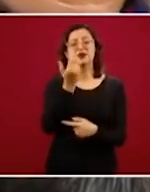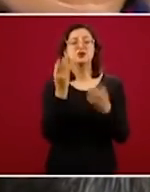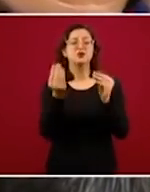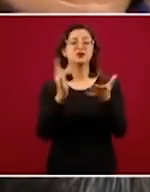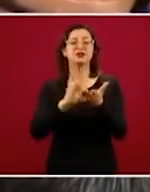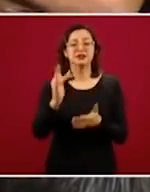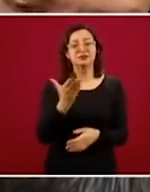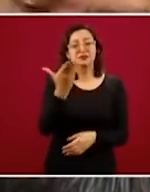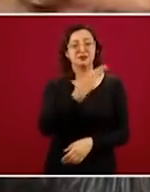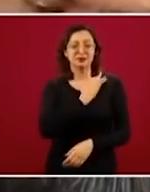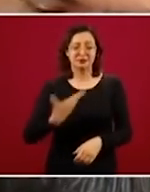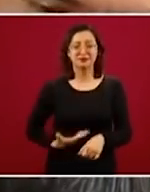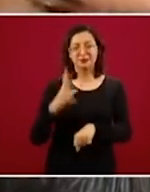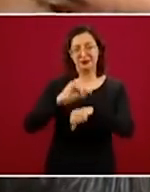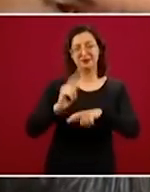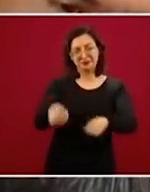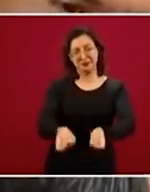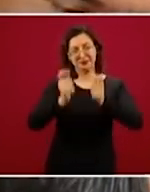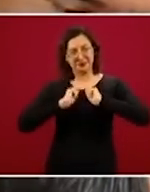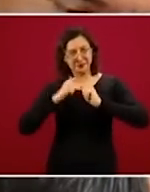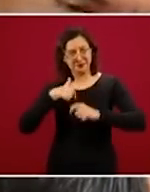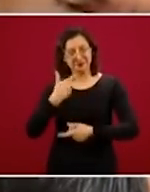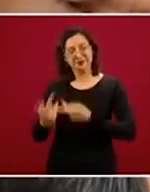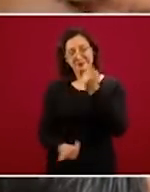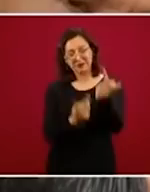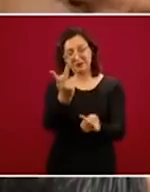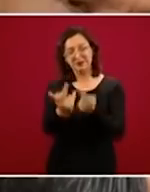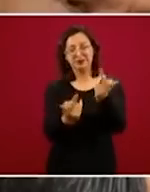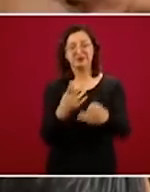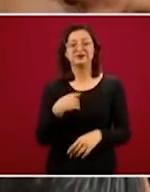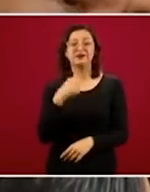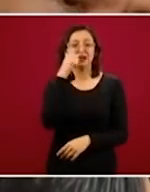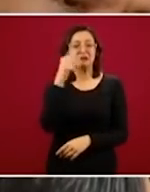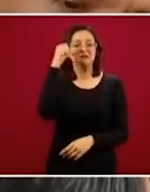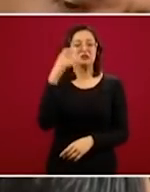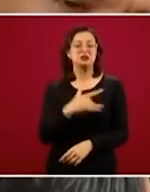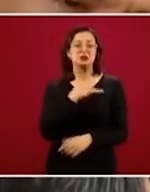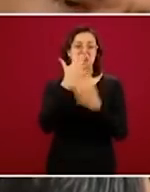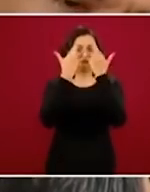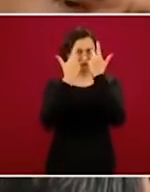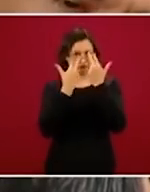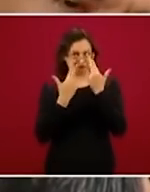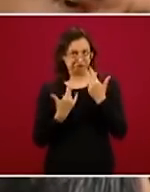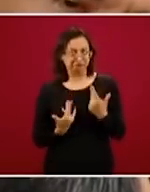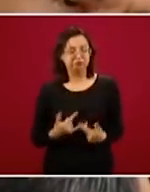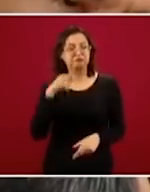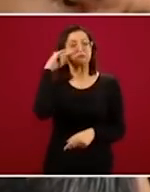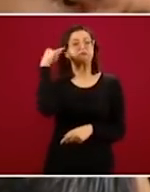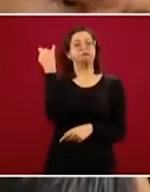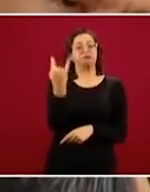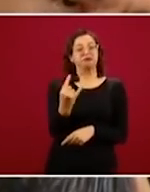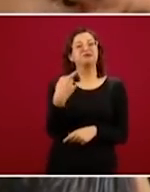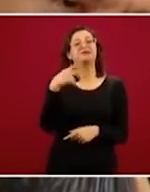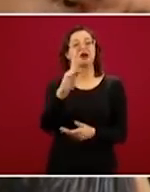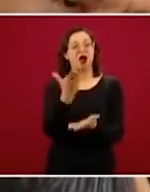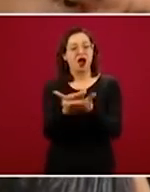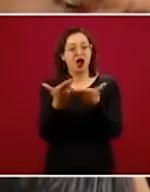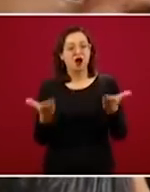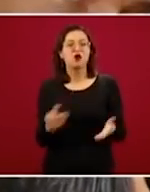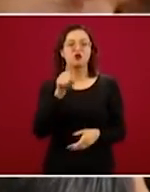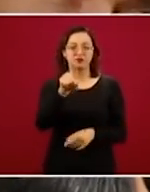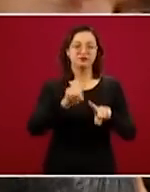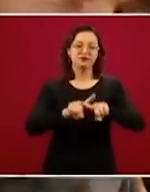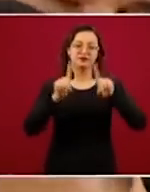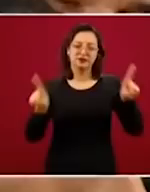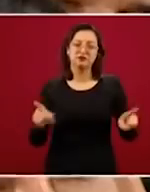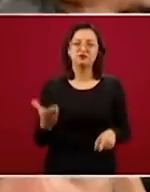señor presidente por concederme la palabra ayer sí me sentí un poco decepcionado pero hoy es otro día y usted ha demostrado ser